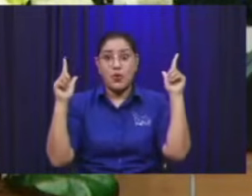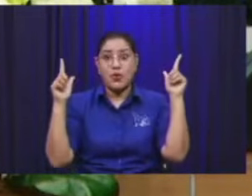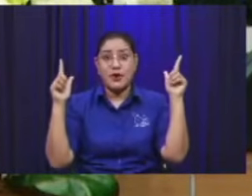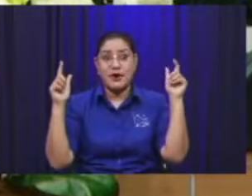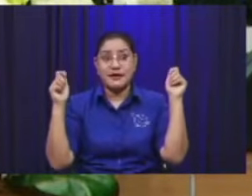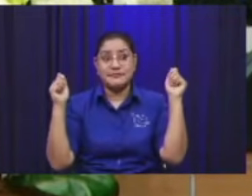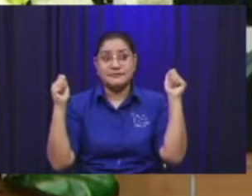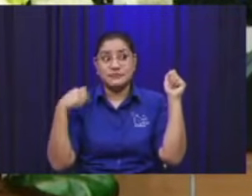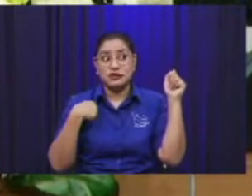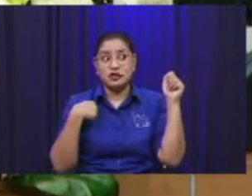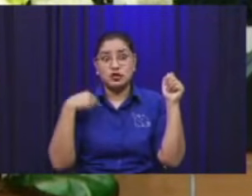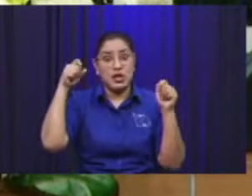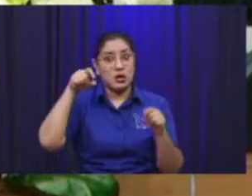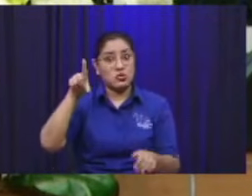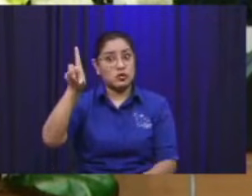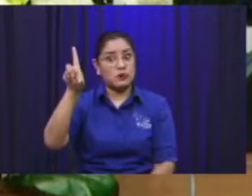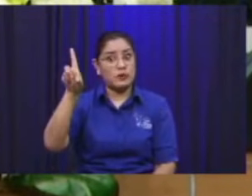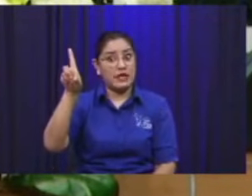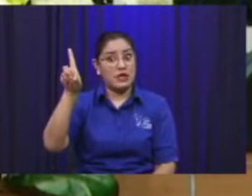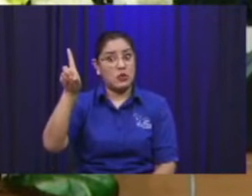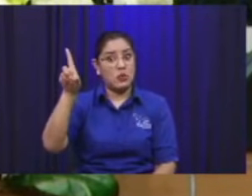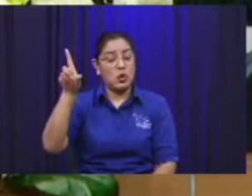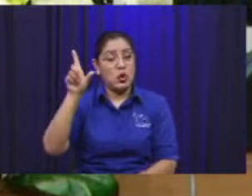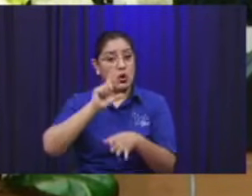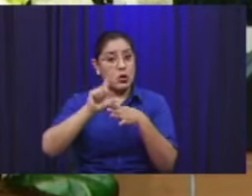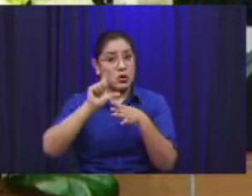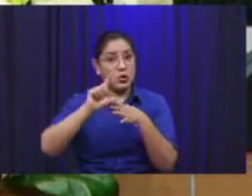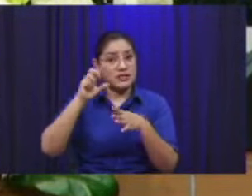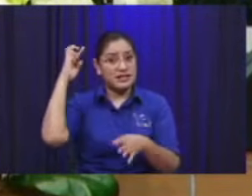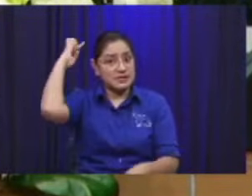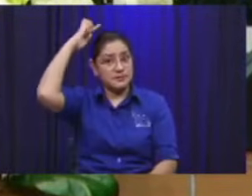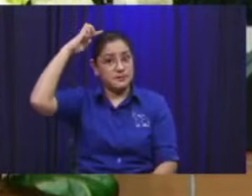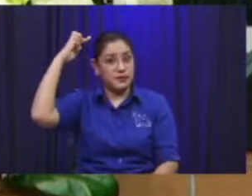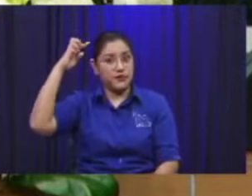no estaba muy acostumbrado a actos proféticos yo